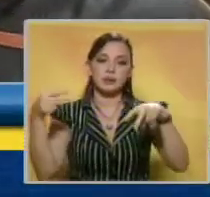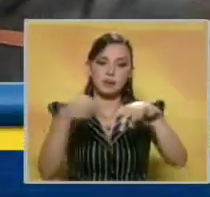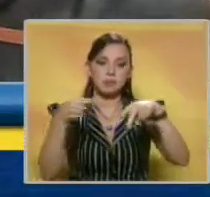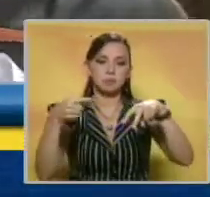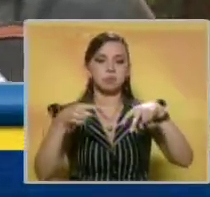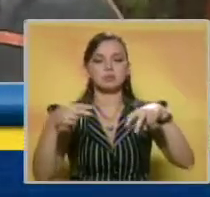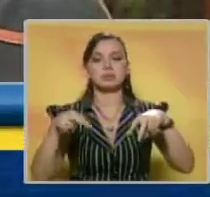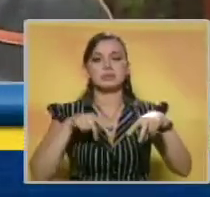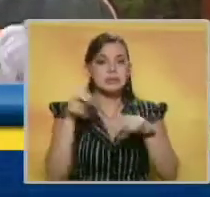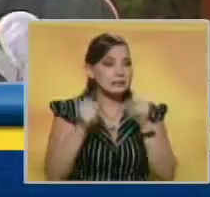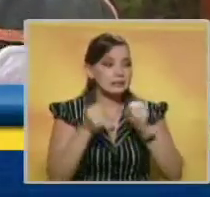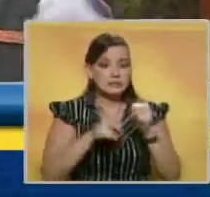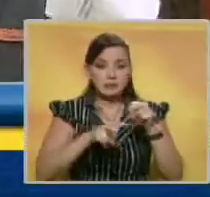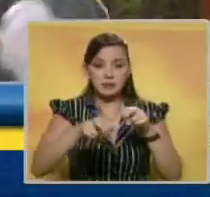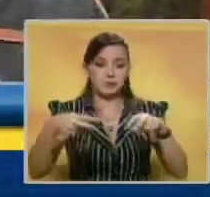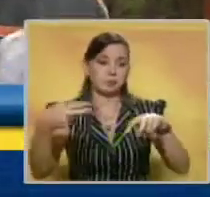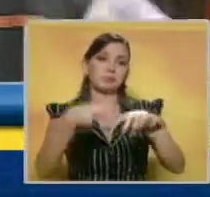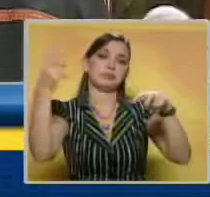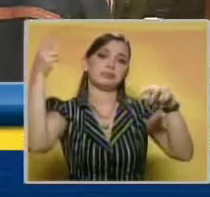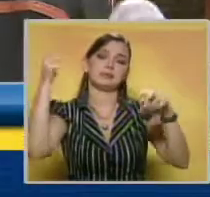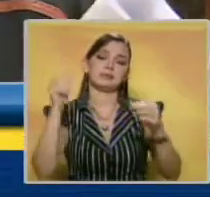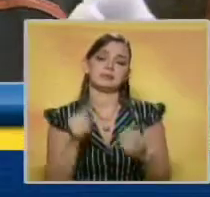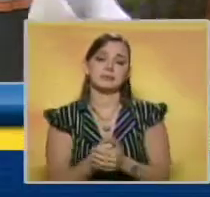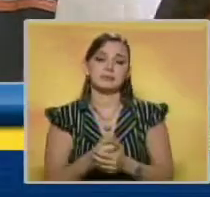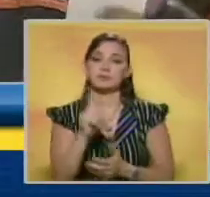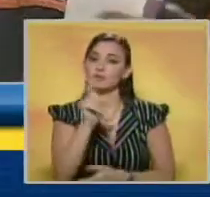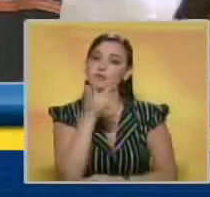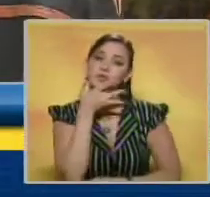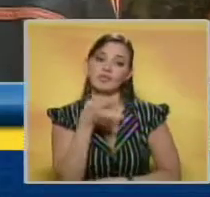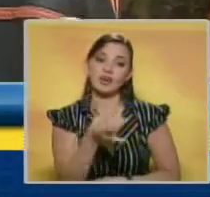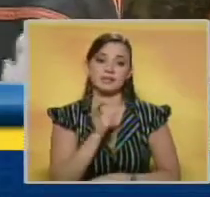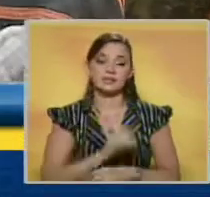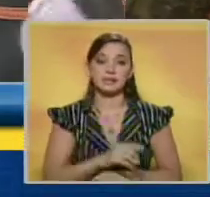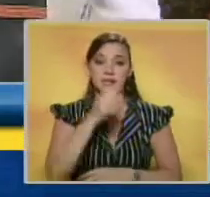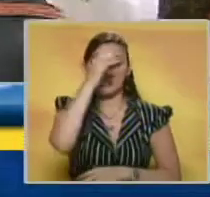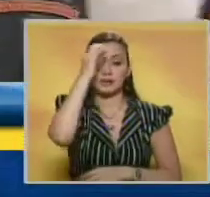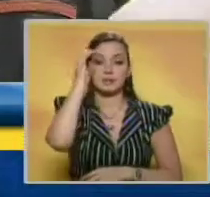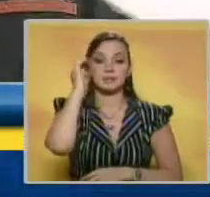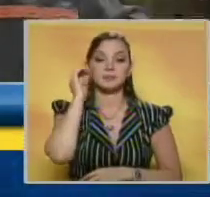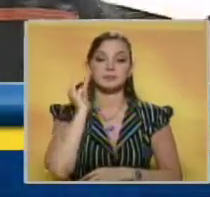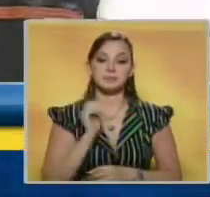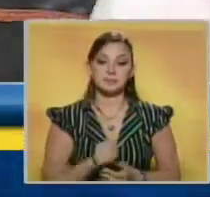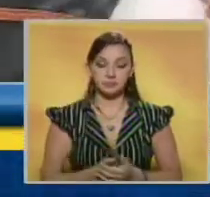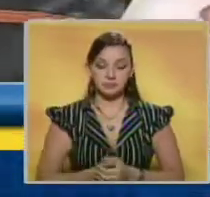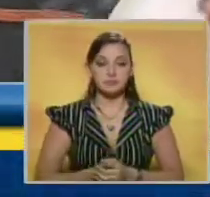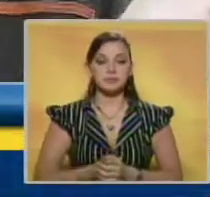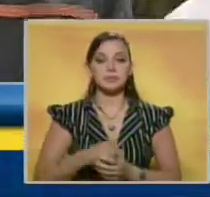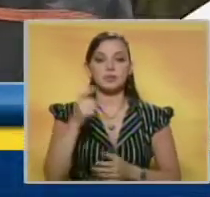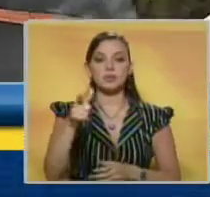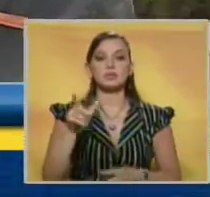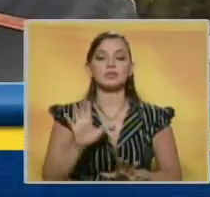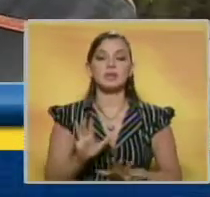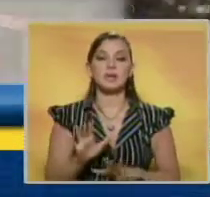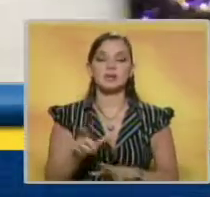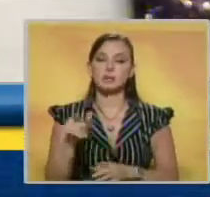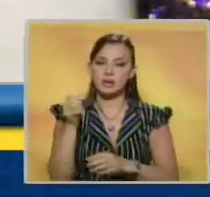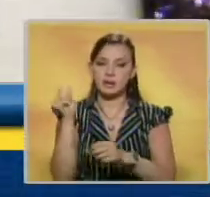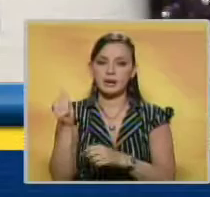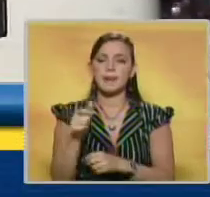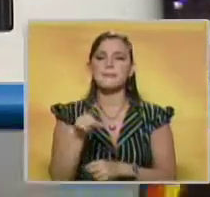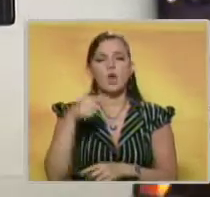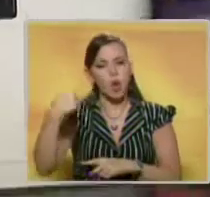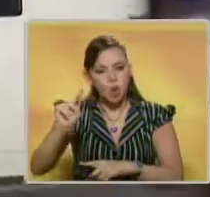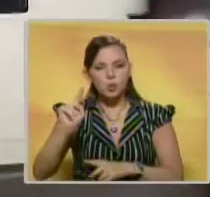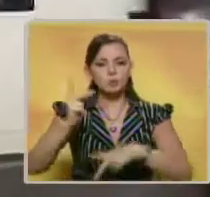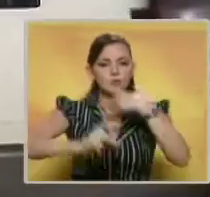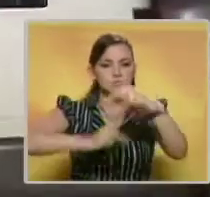bala. ¿Entiendes? Entonces no es fácil. Entonces si van a dar armamentos pesados, a los que tengan armamento, sepan a quién le van a dar su armamento. Pero en